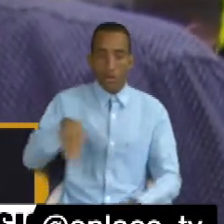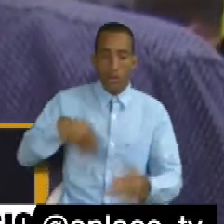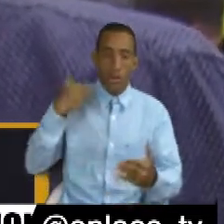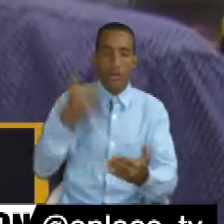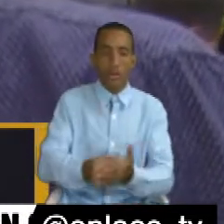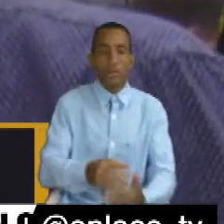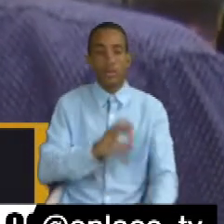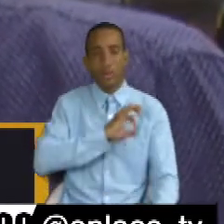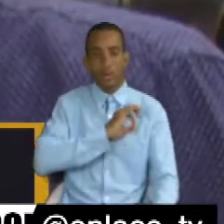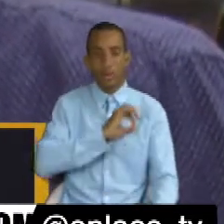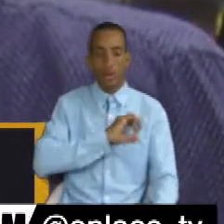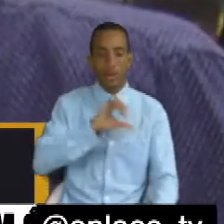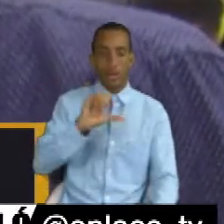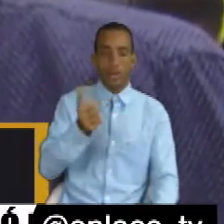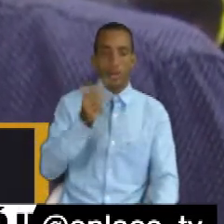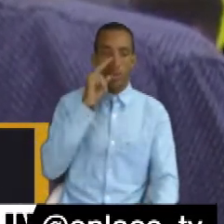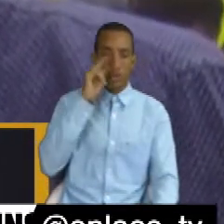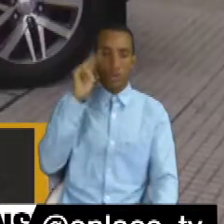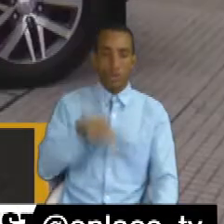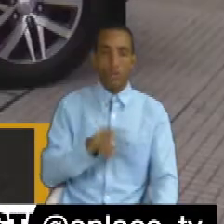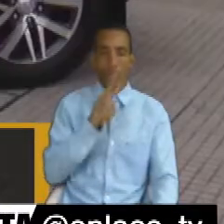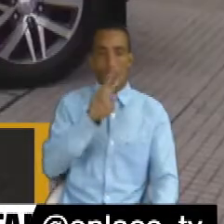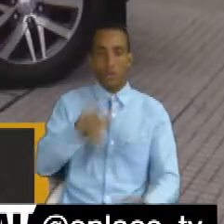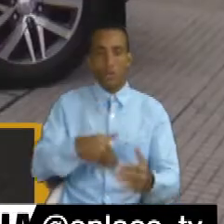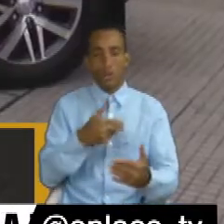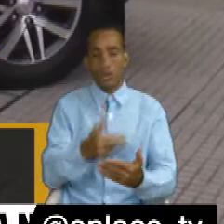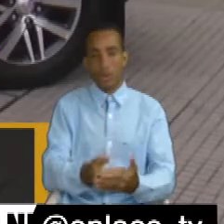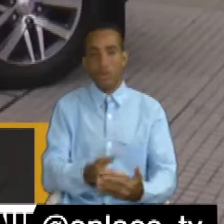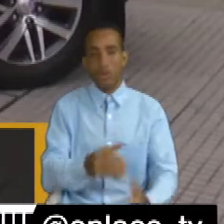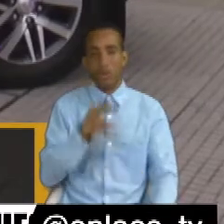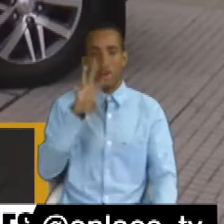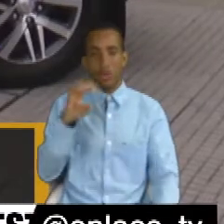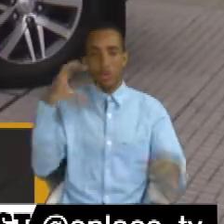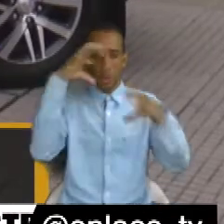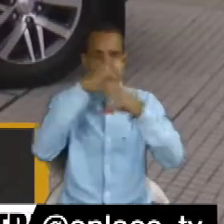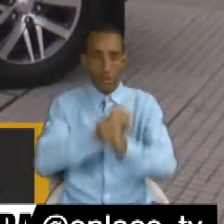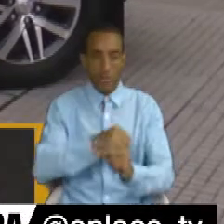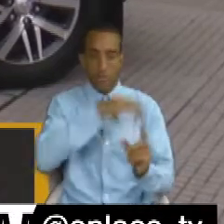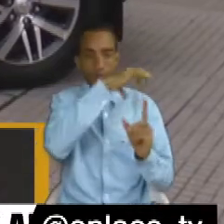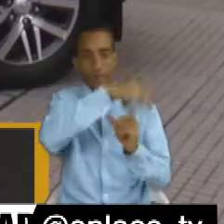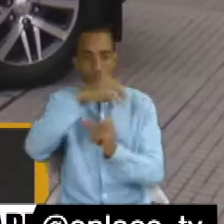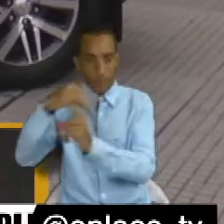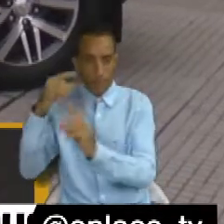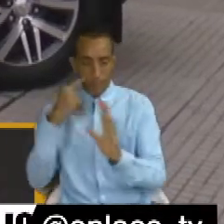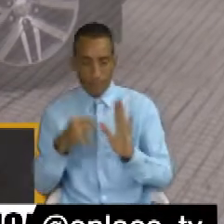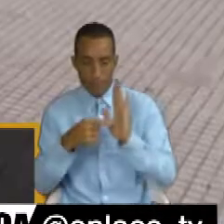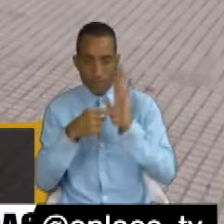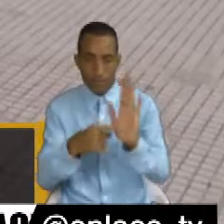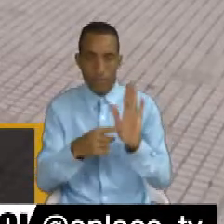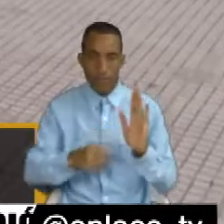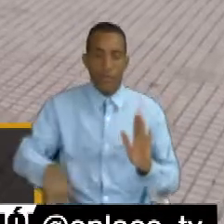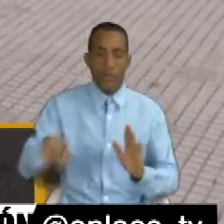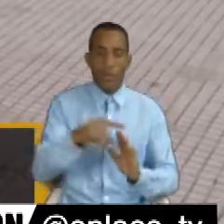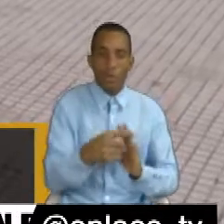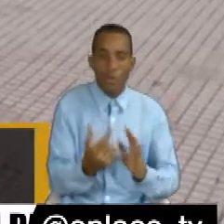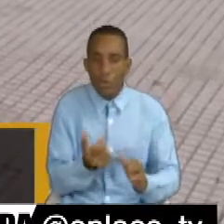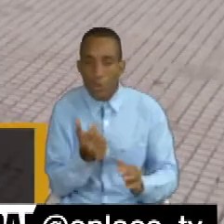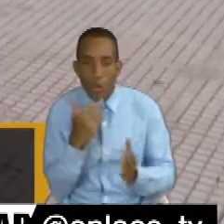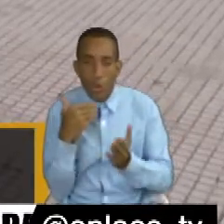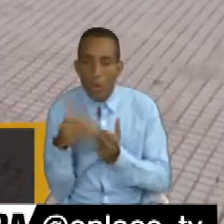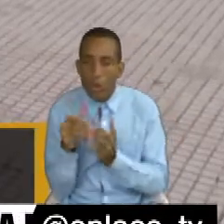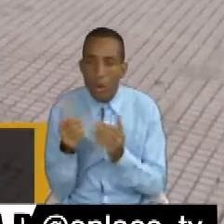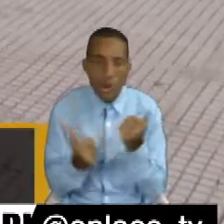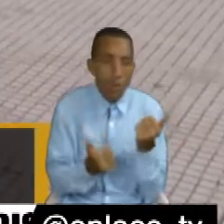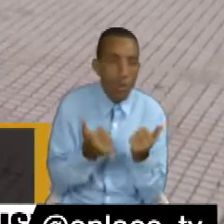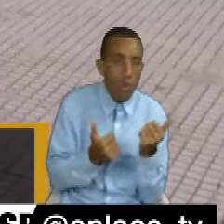10 de junio, 2 de la tarde a 9 de la noche. Con esta feria sus organizadores buscan brindar a los ciudadanos varias alternativas de compra con las